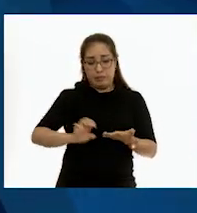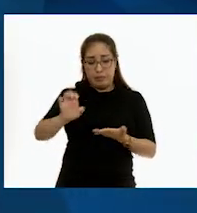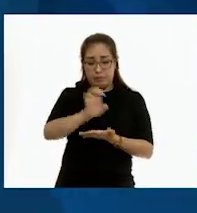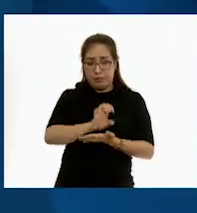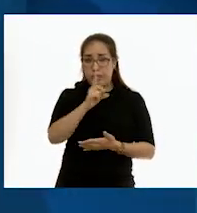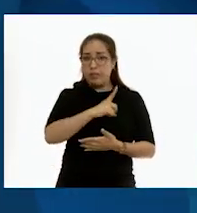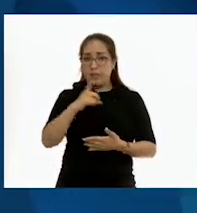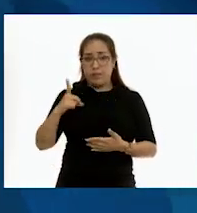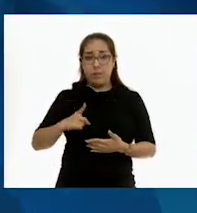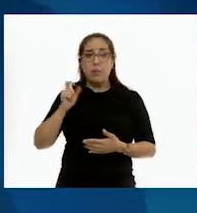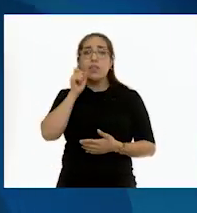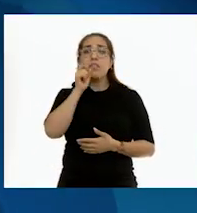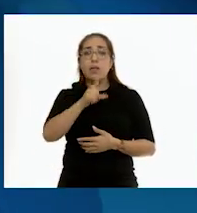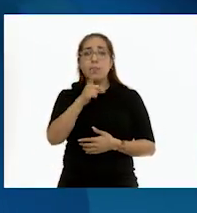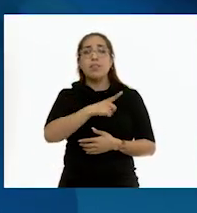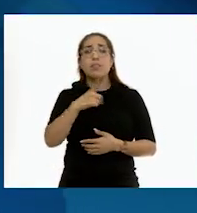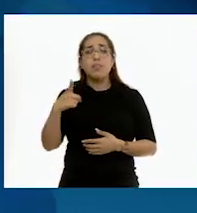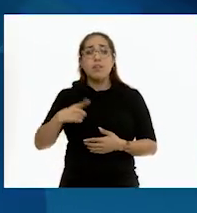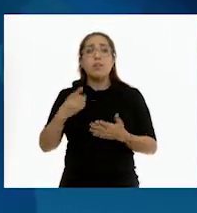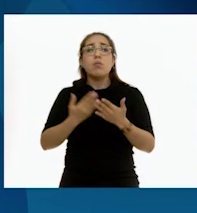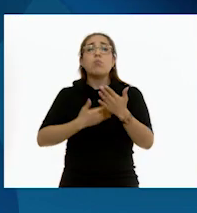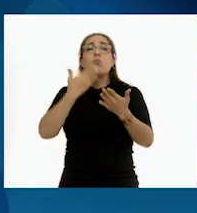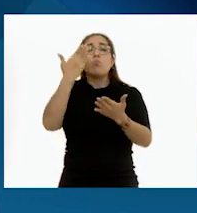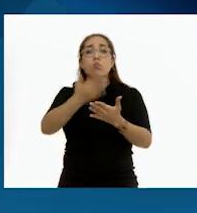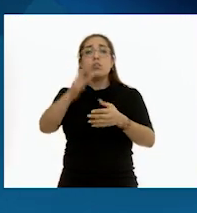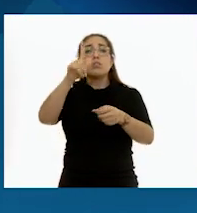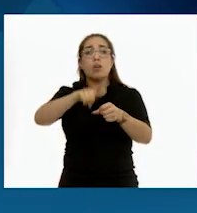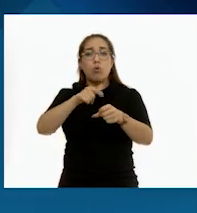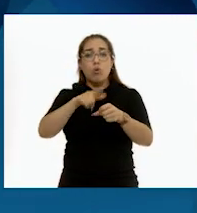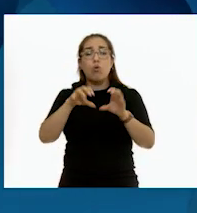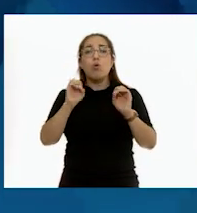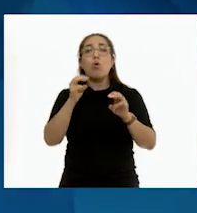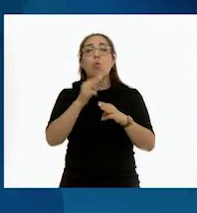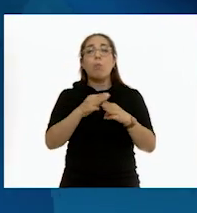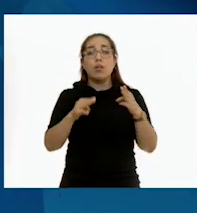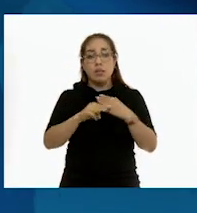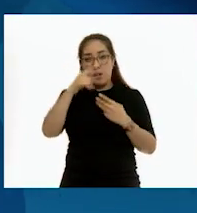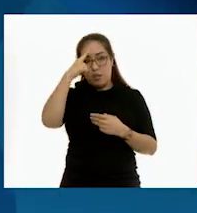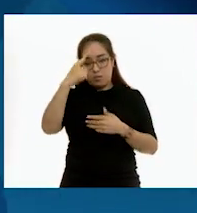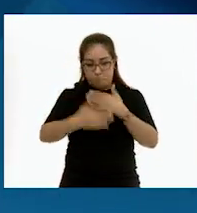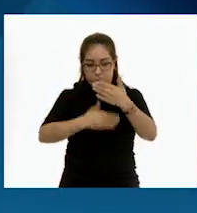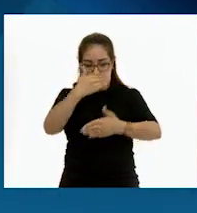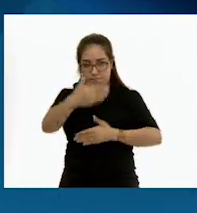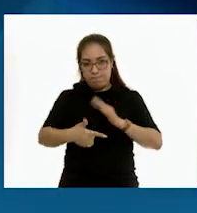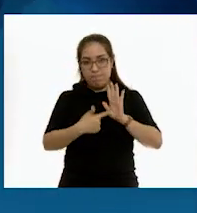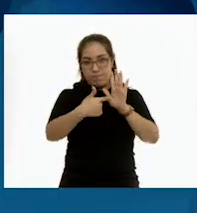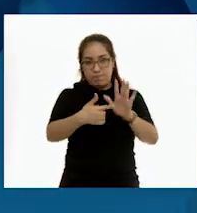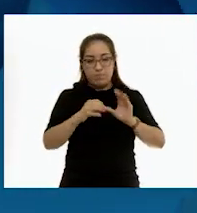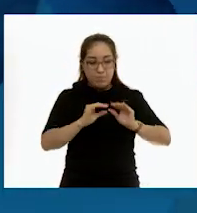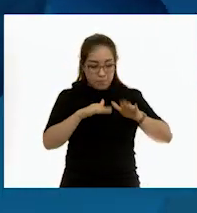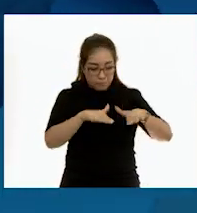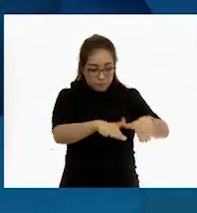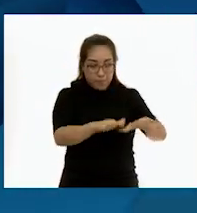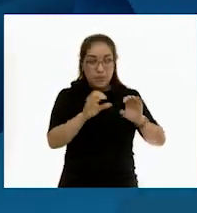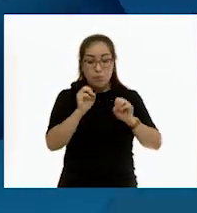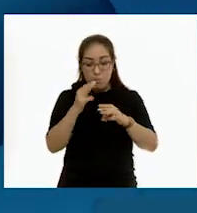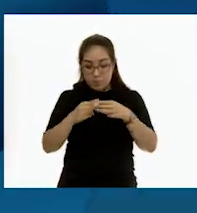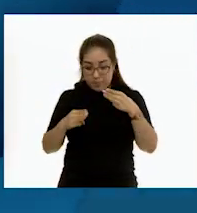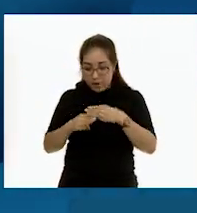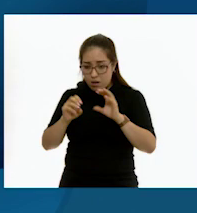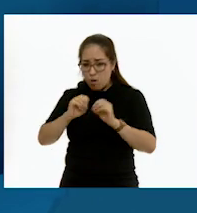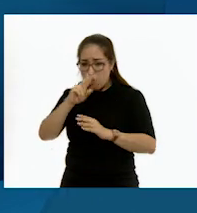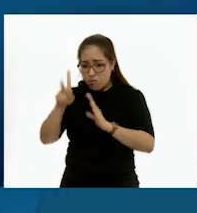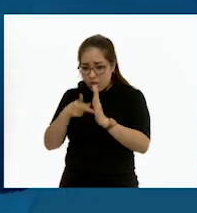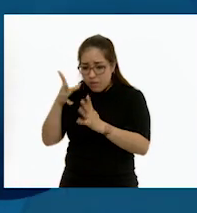deberán proponer colores y materiales que usarán para la confección, o si lo harán a partir de papel o de prendas de reuso